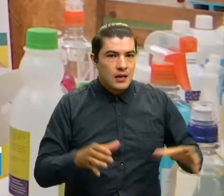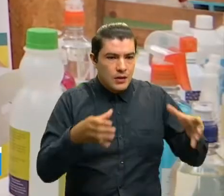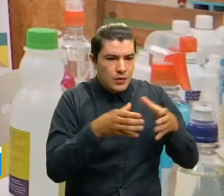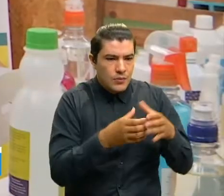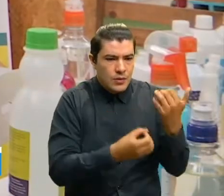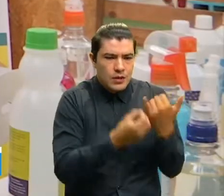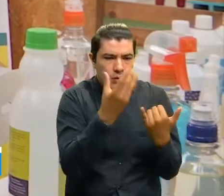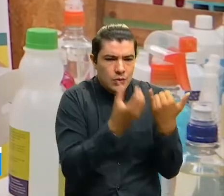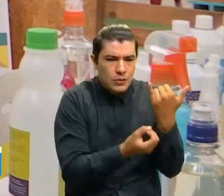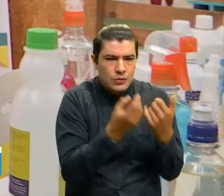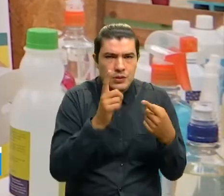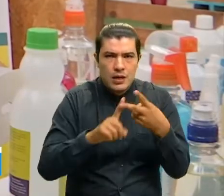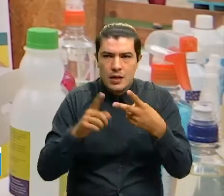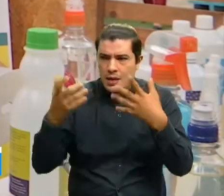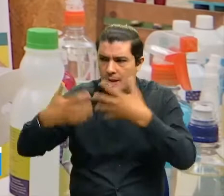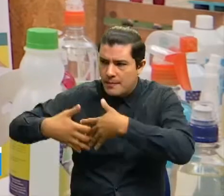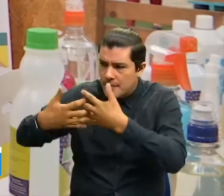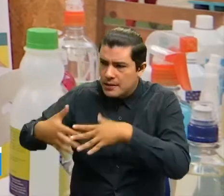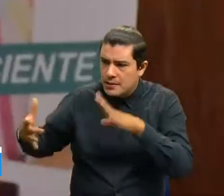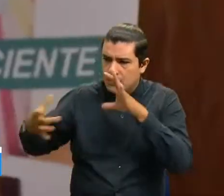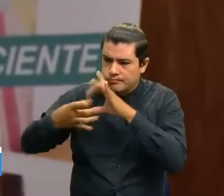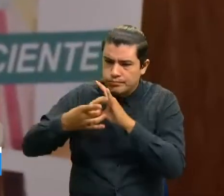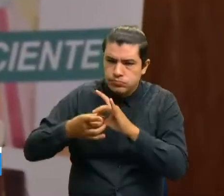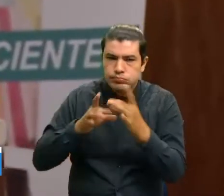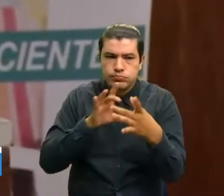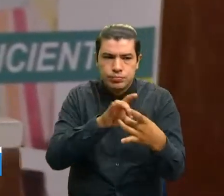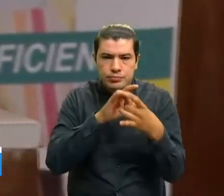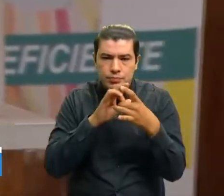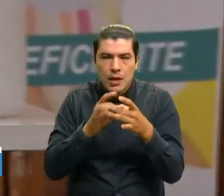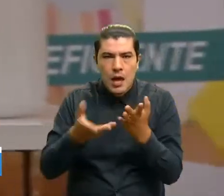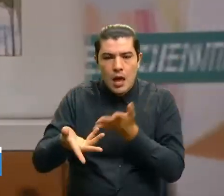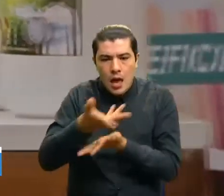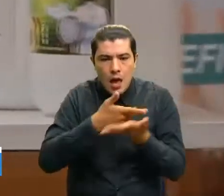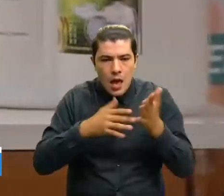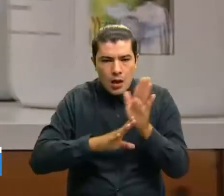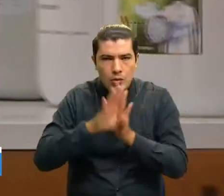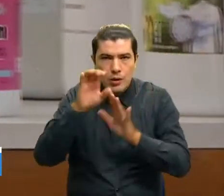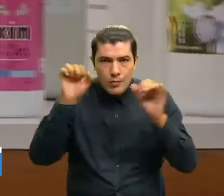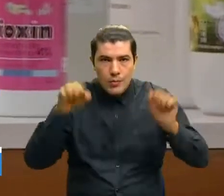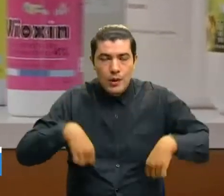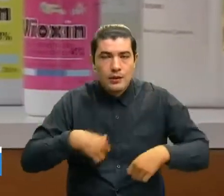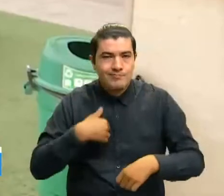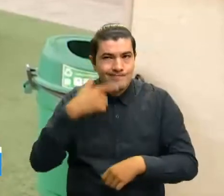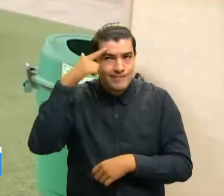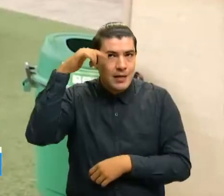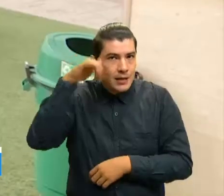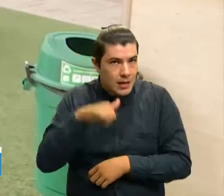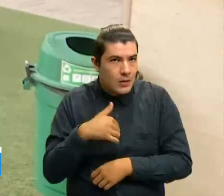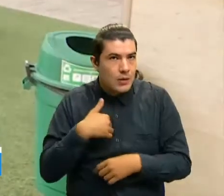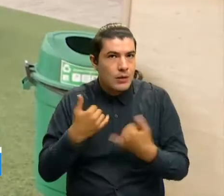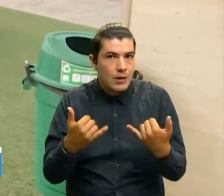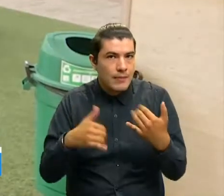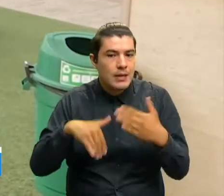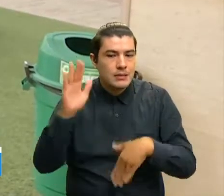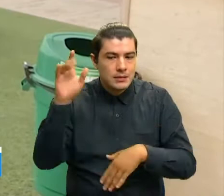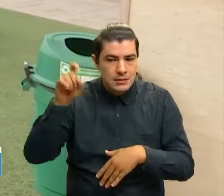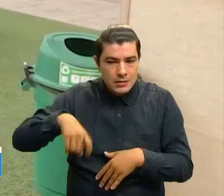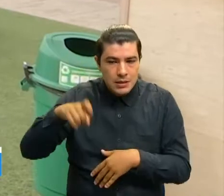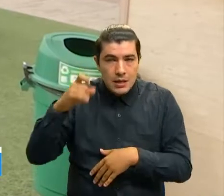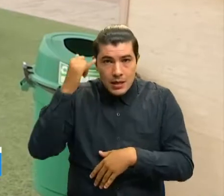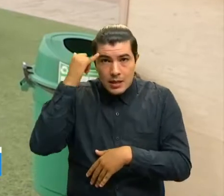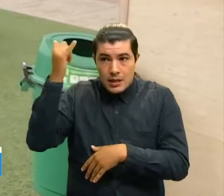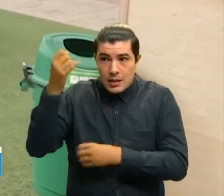industriales, entre diferentes empresarios, entre diferentes emprendedores para poder salir adelante. Yo creo que eso es lo más necesario y bueno, claro,